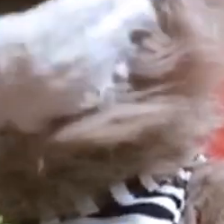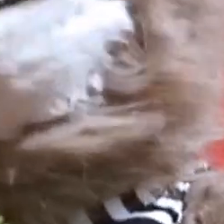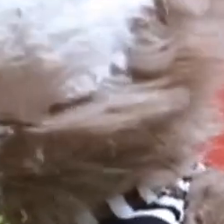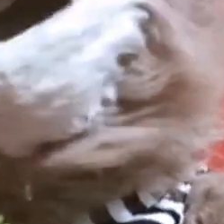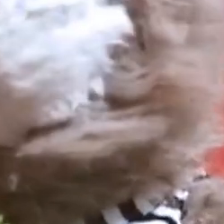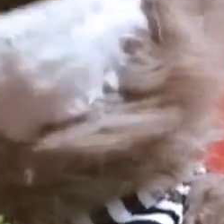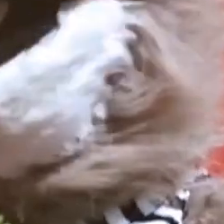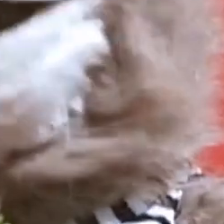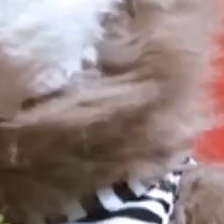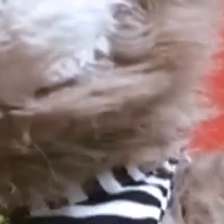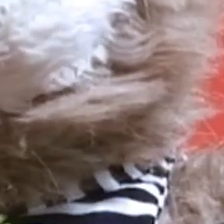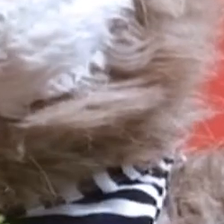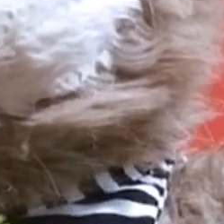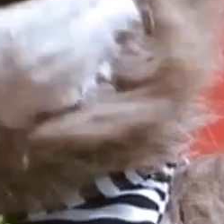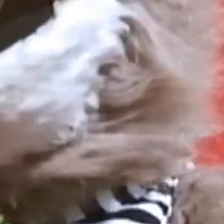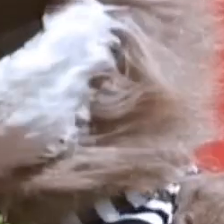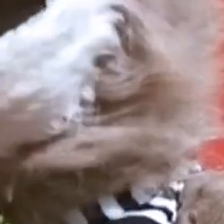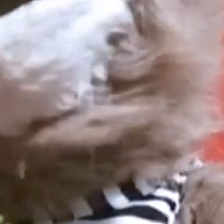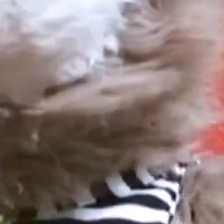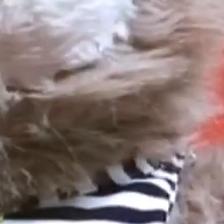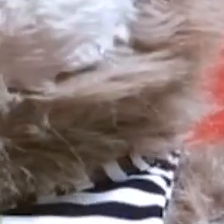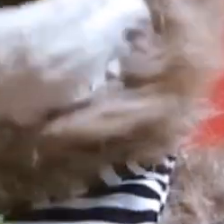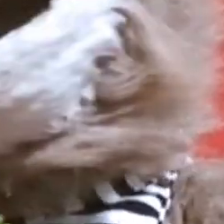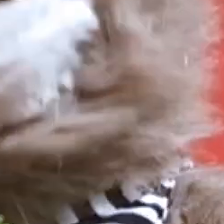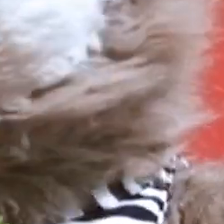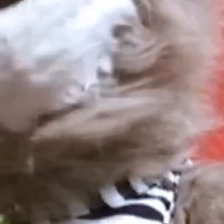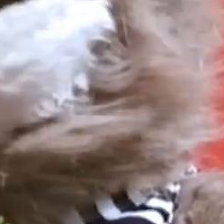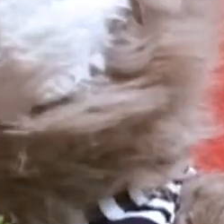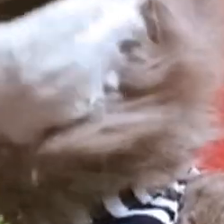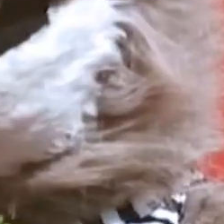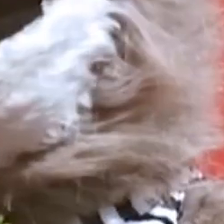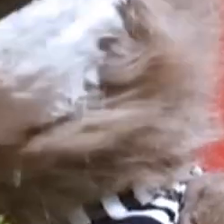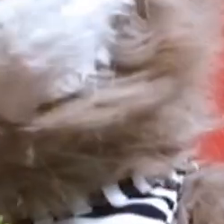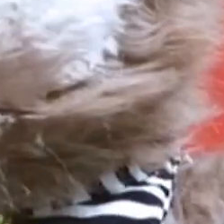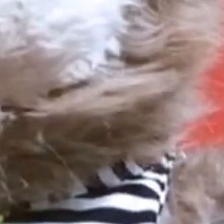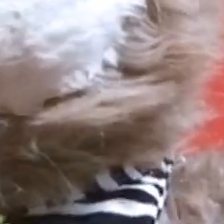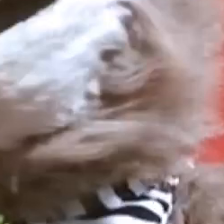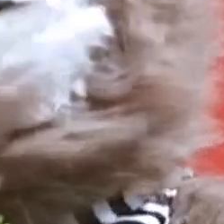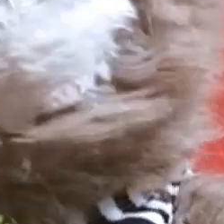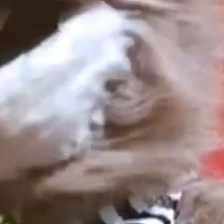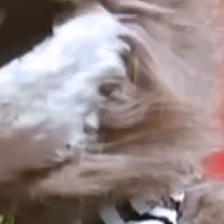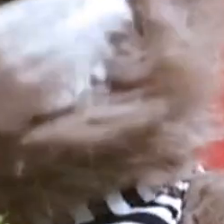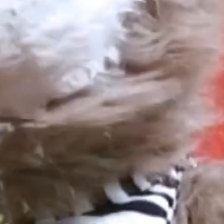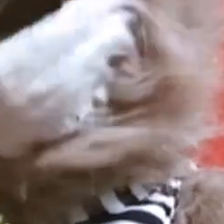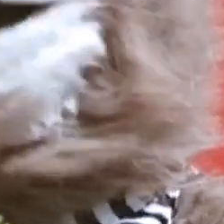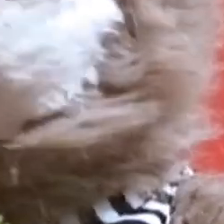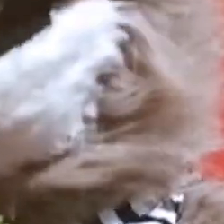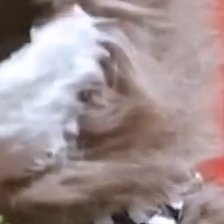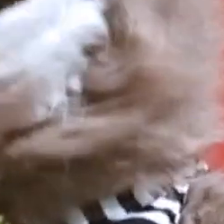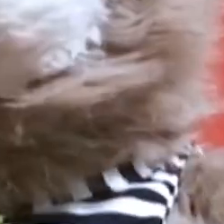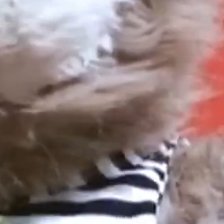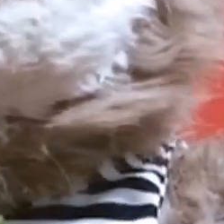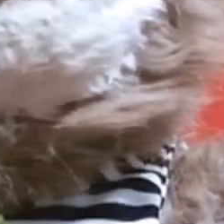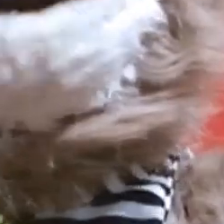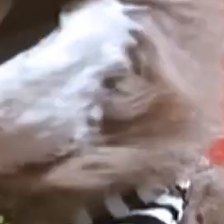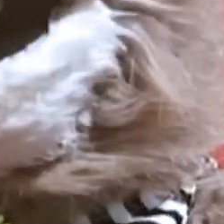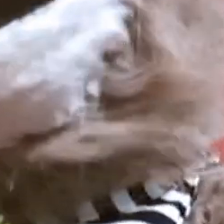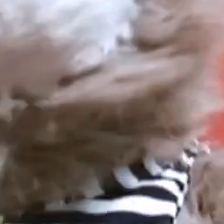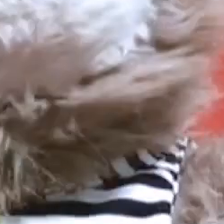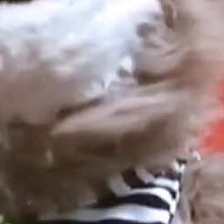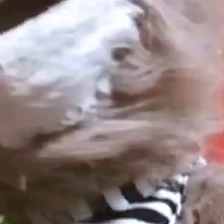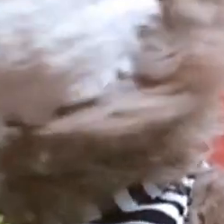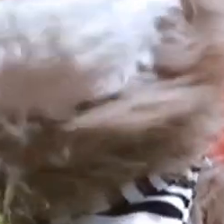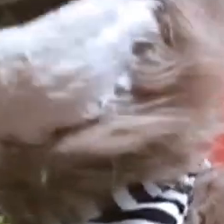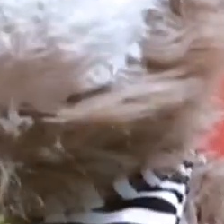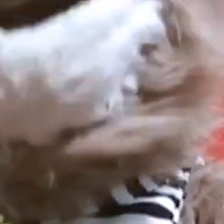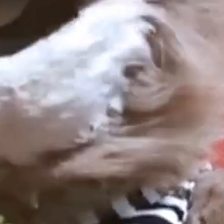la fotosíntesis. Crecen, producen descendencia, se defienden de los insectos,